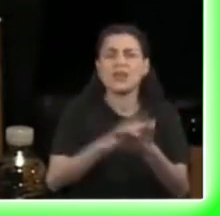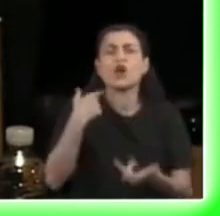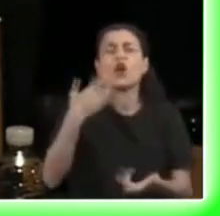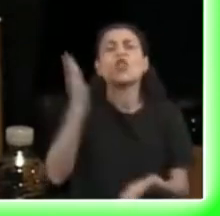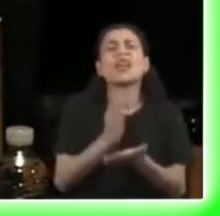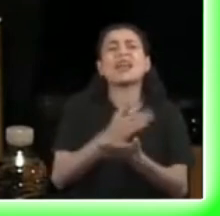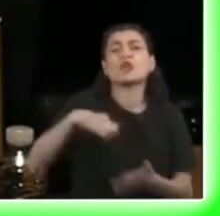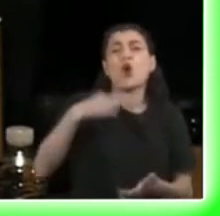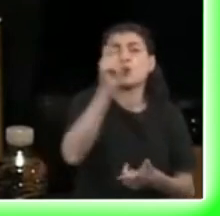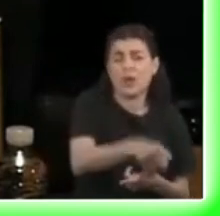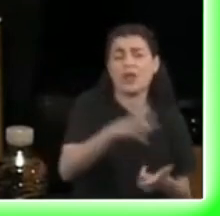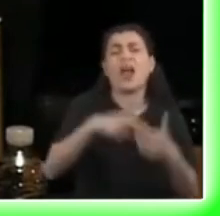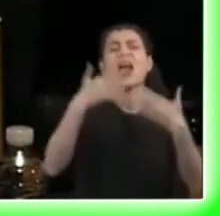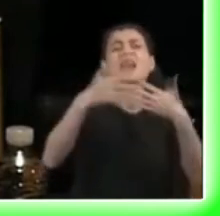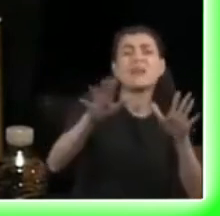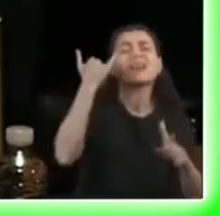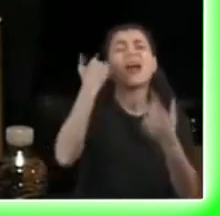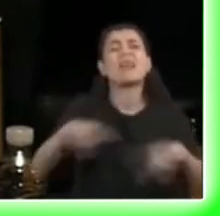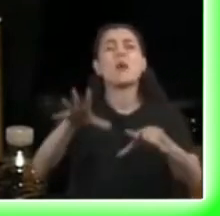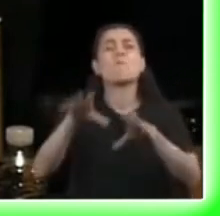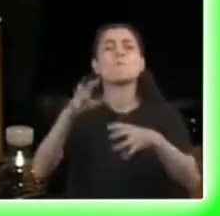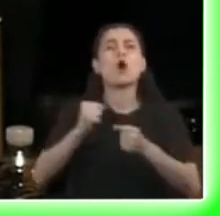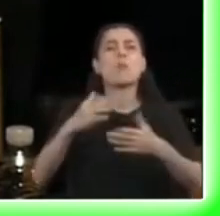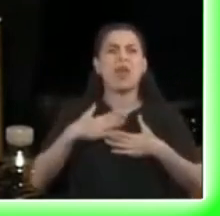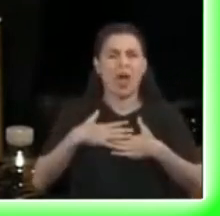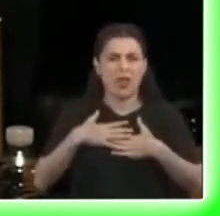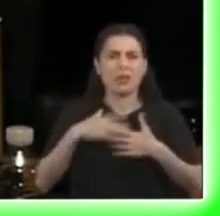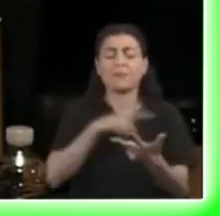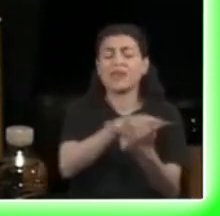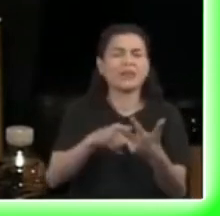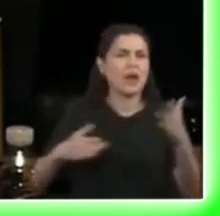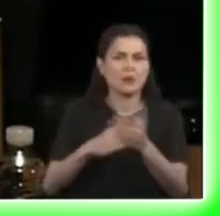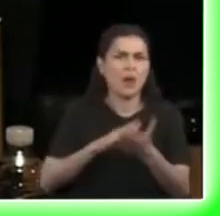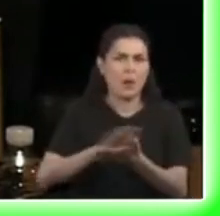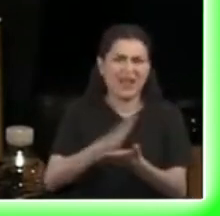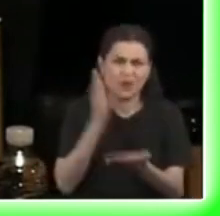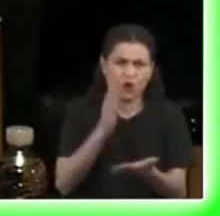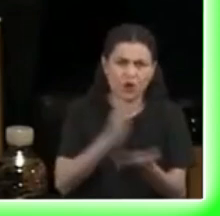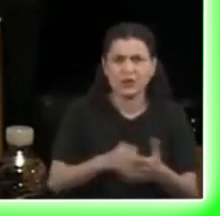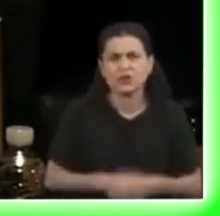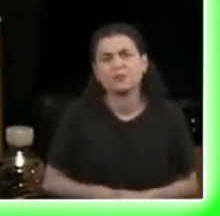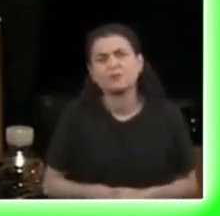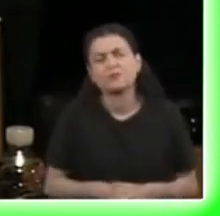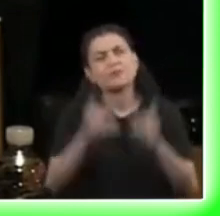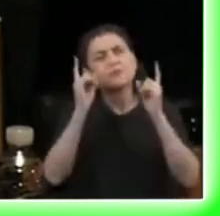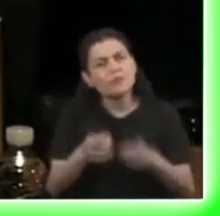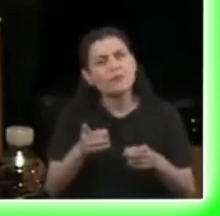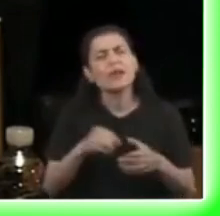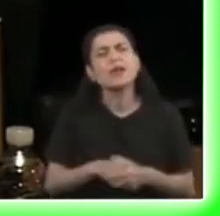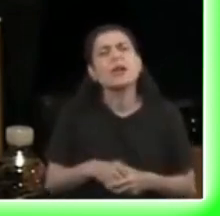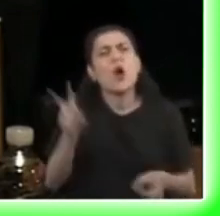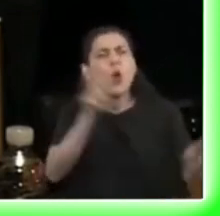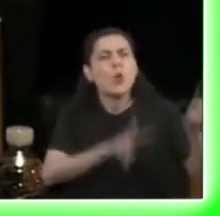vida, a la libertad y a la propiedad. En particular, en lo económico, primó la noción de que la búsqueda del libre